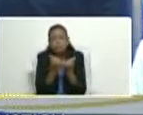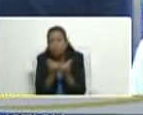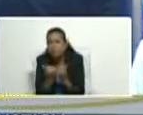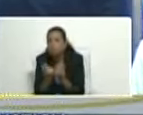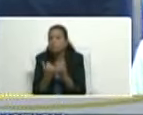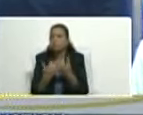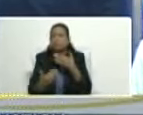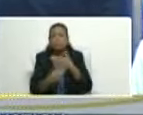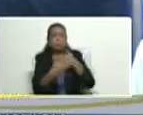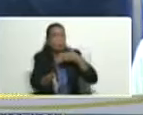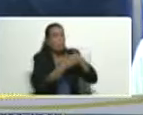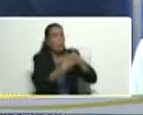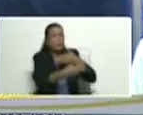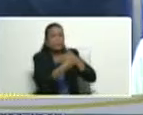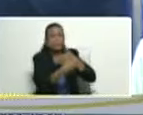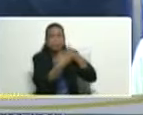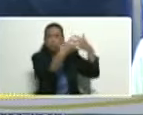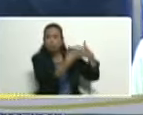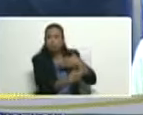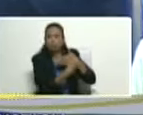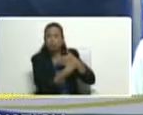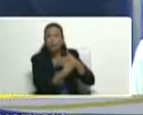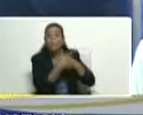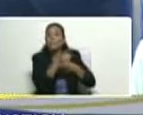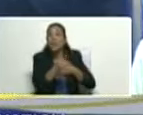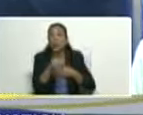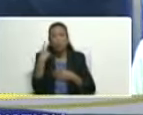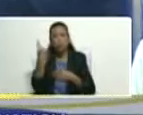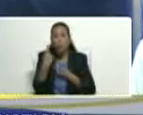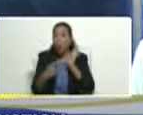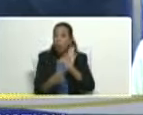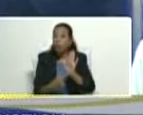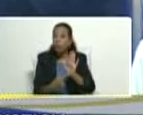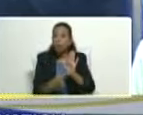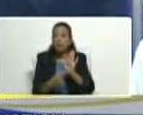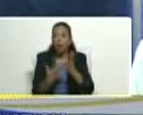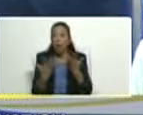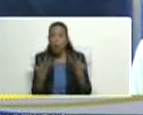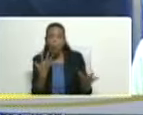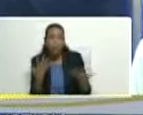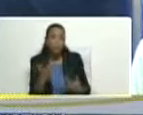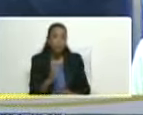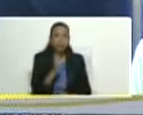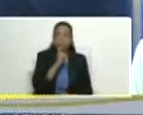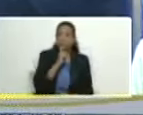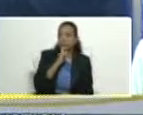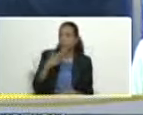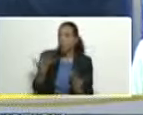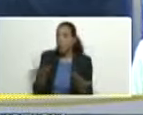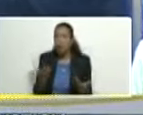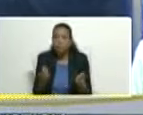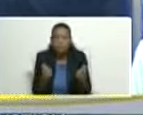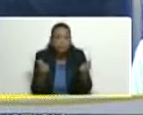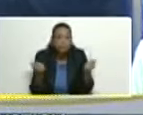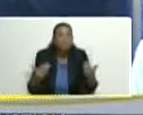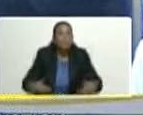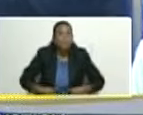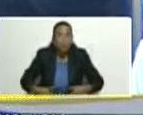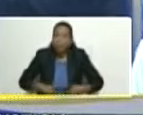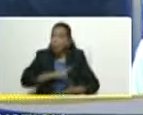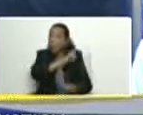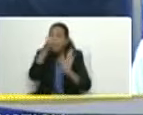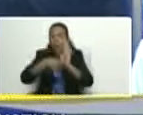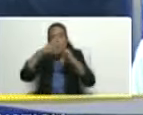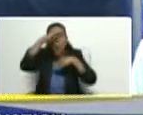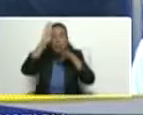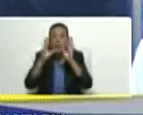económica. Solo señalar, presidente, que no se nos está escapando prácticamente nada. Es un esfuerzo, usted